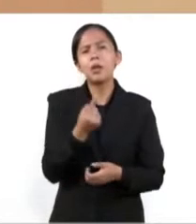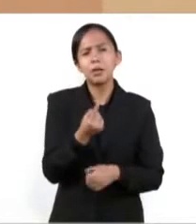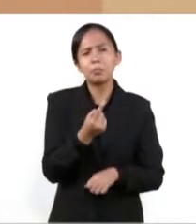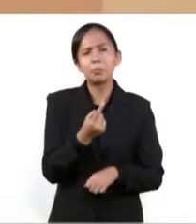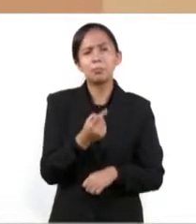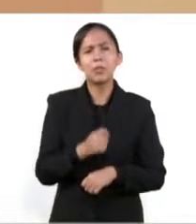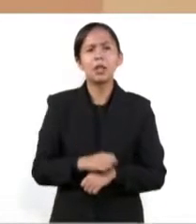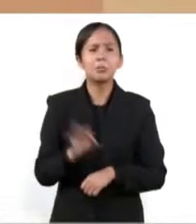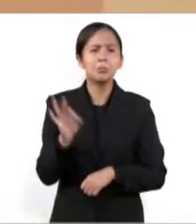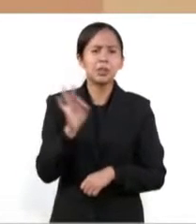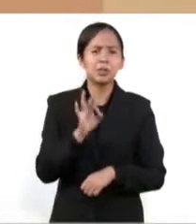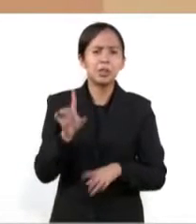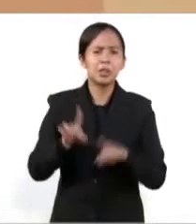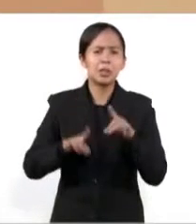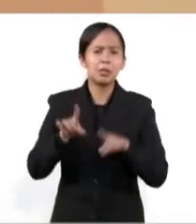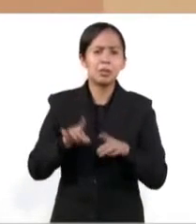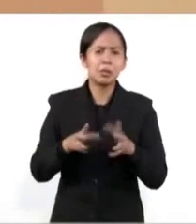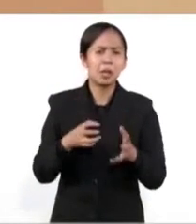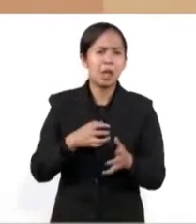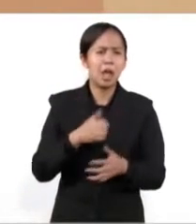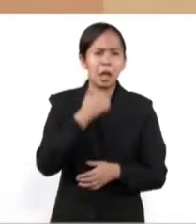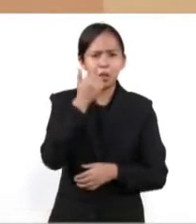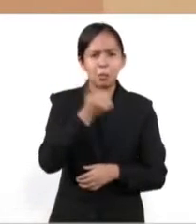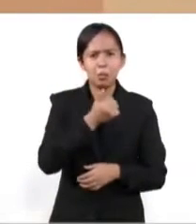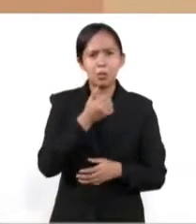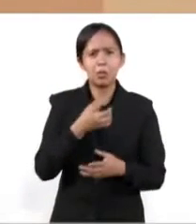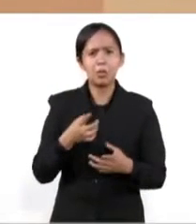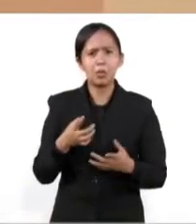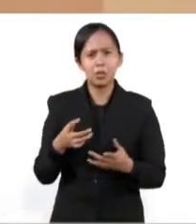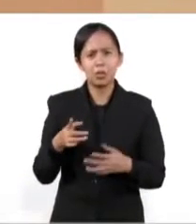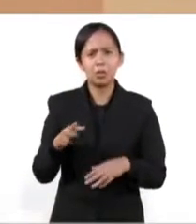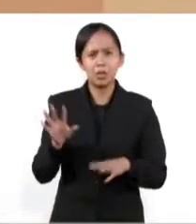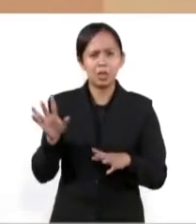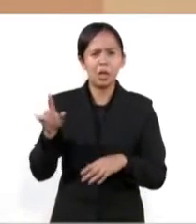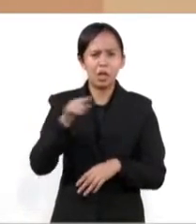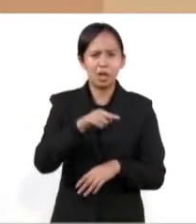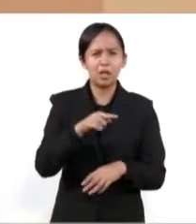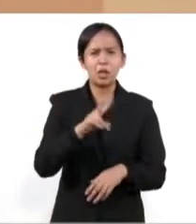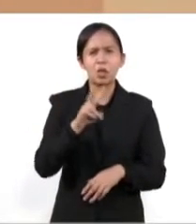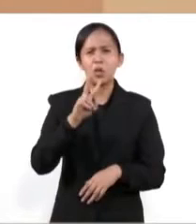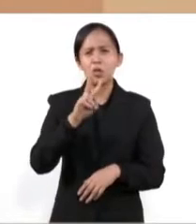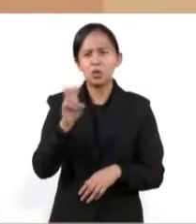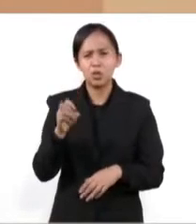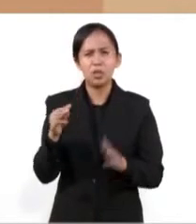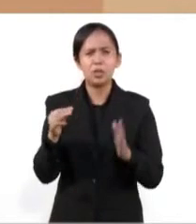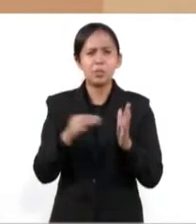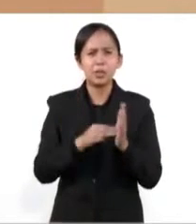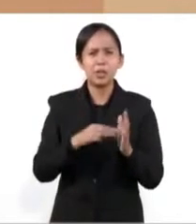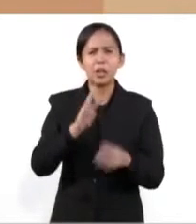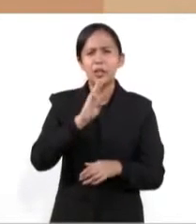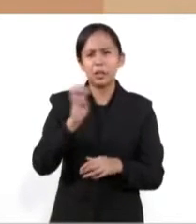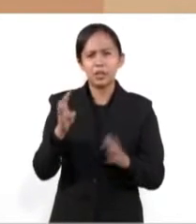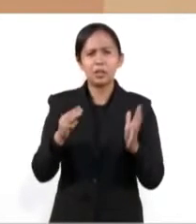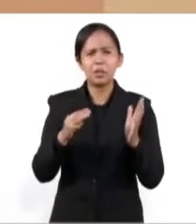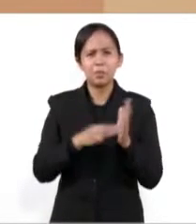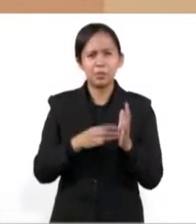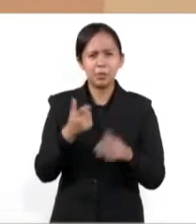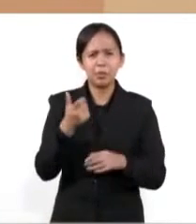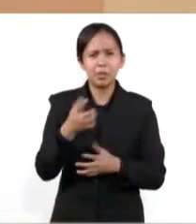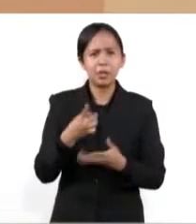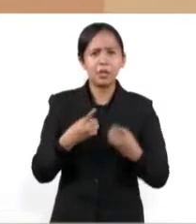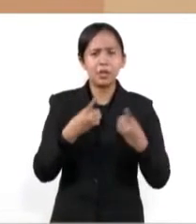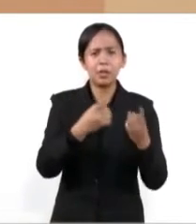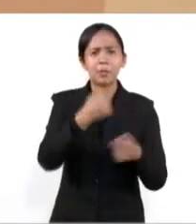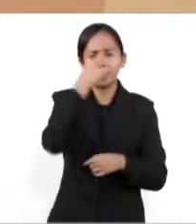recurso. Dependiendo del número de estudiantes, se les da un apoyo de 200 mil, 300 mil pesos para que